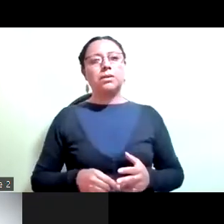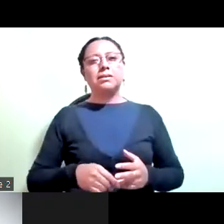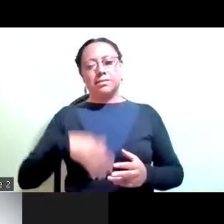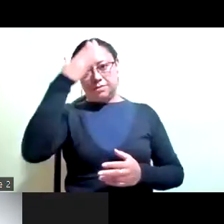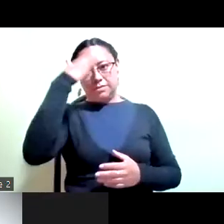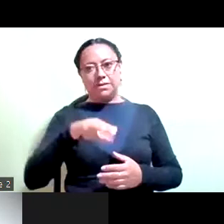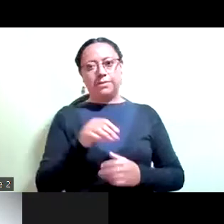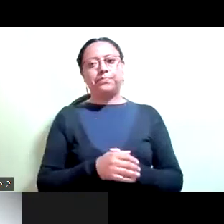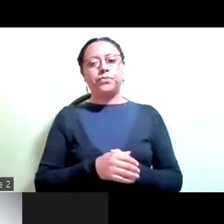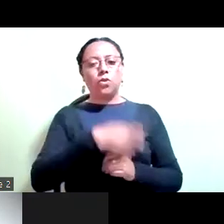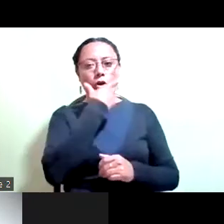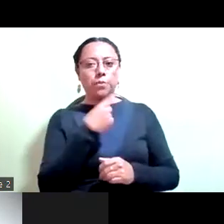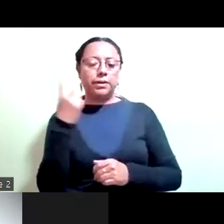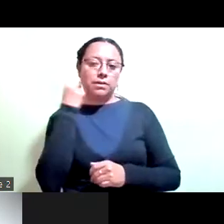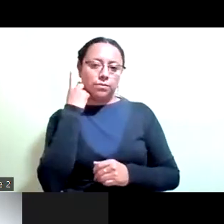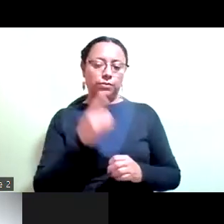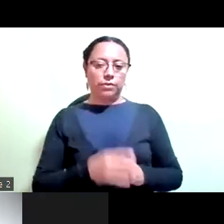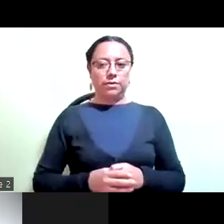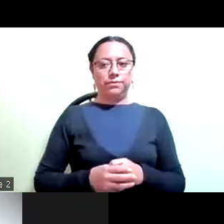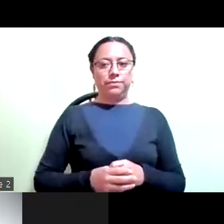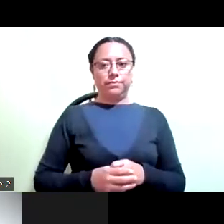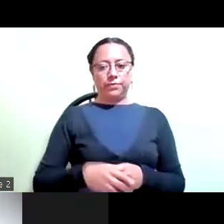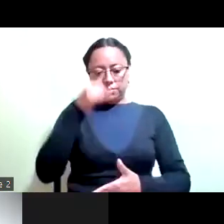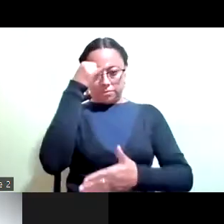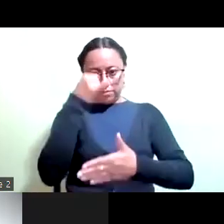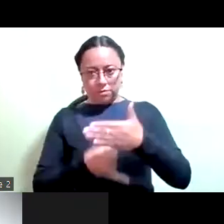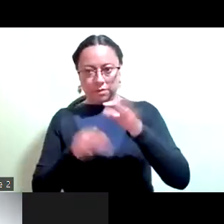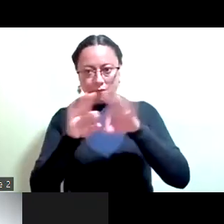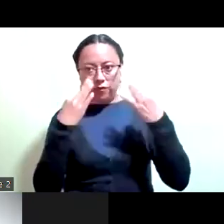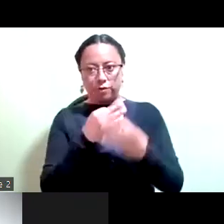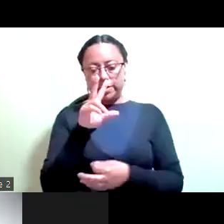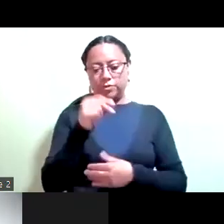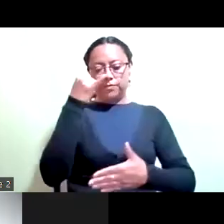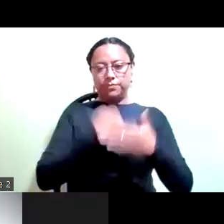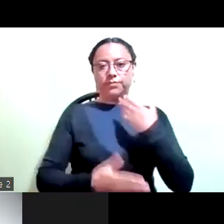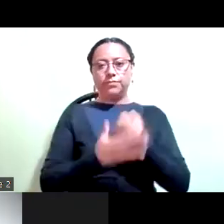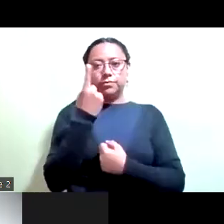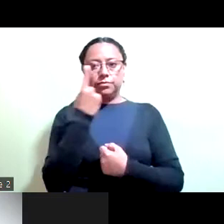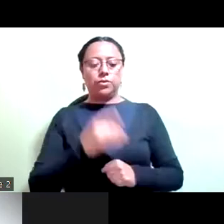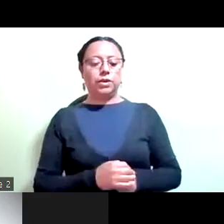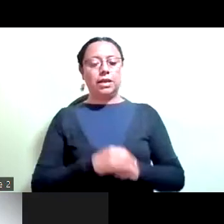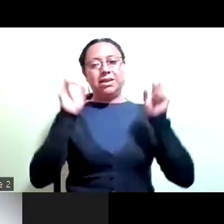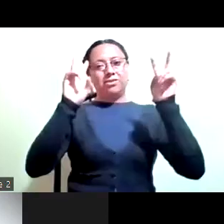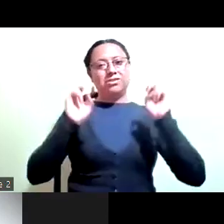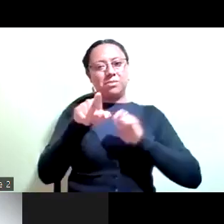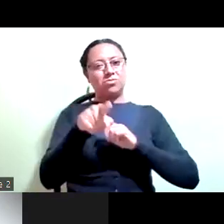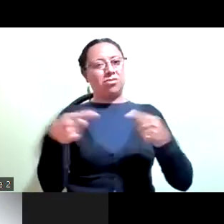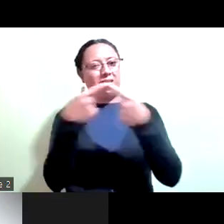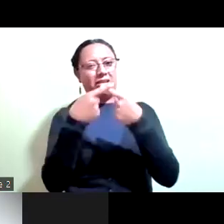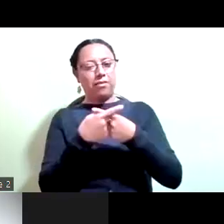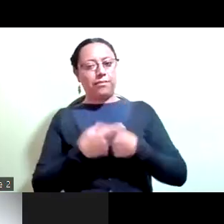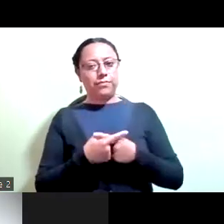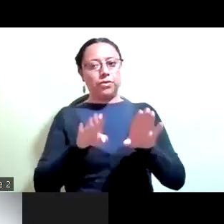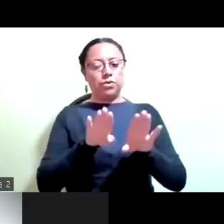bueno que lo menciona. Yo creo que el tema no es de forma, sino de fondo, porque casualmente los temas con los que ha tenido conflicto tienen que ver con la agenda del